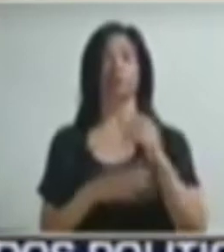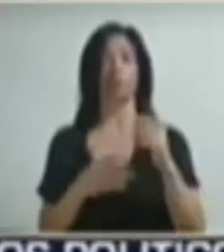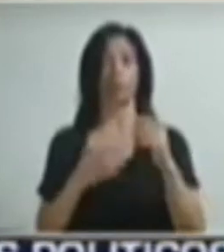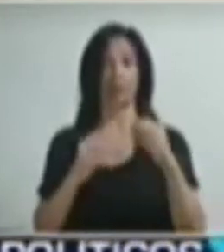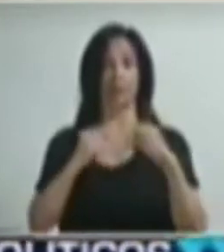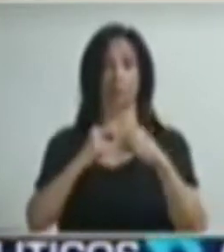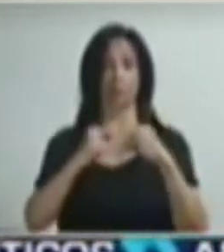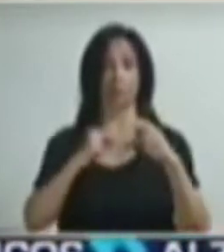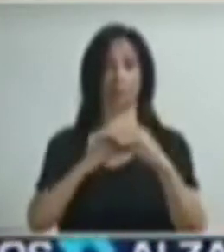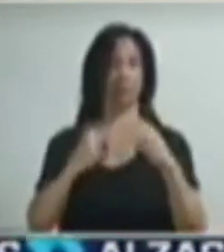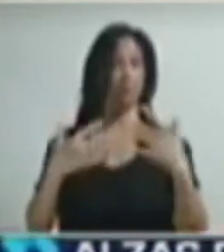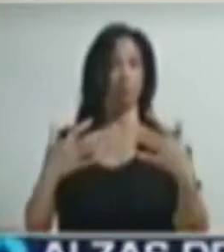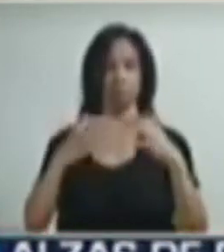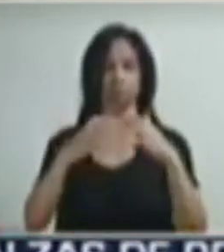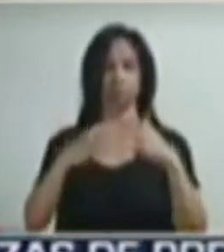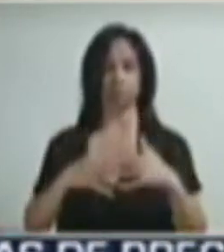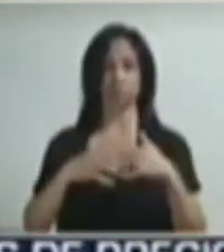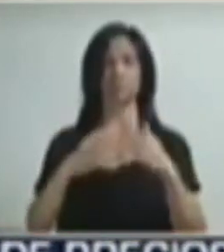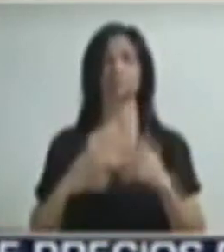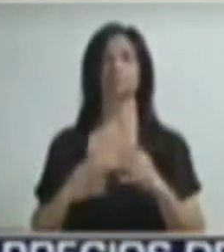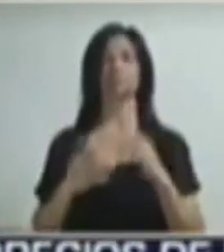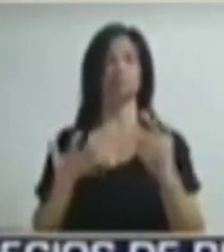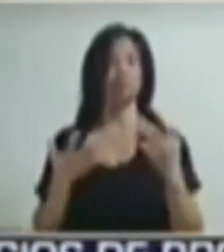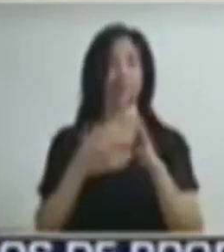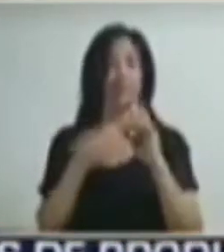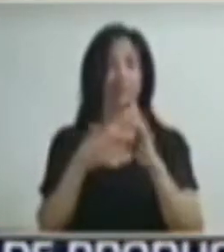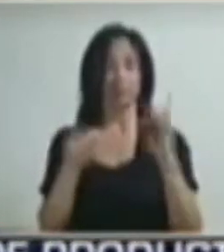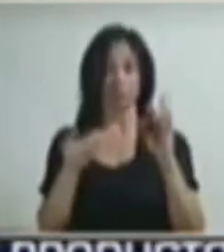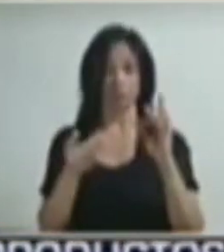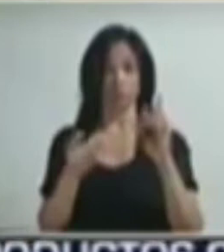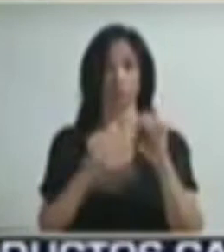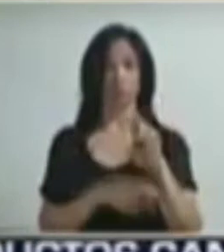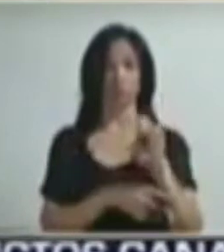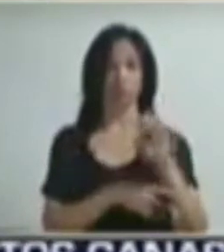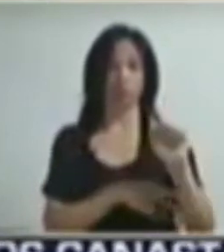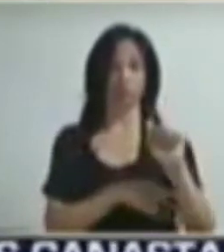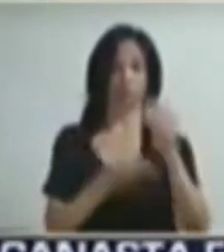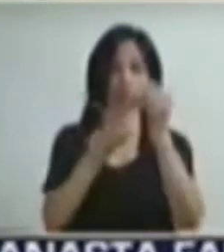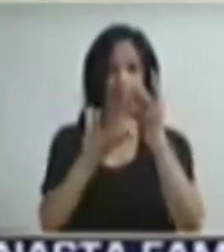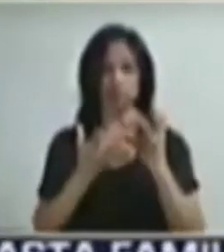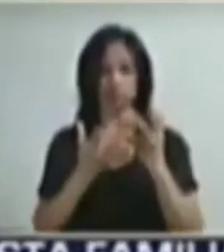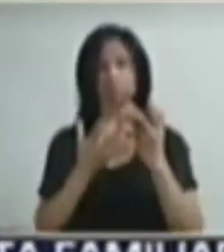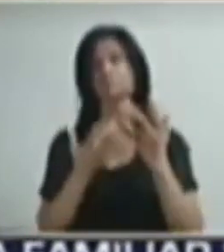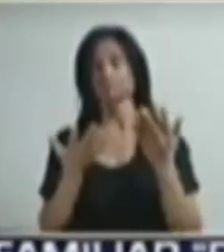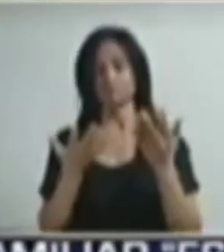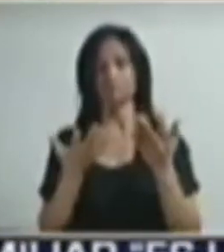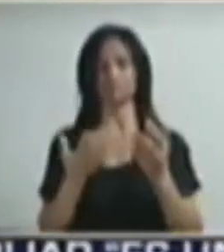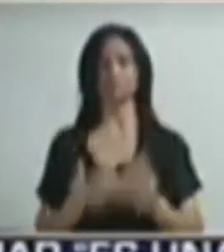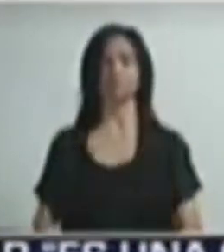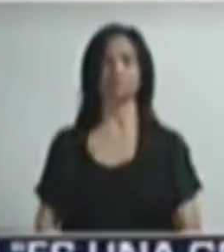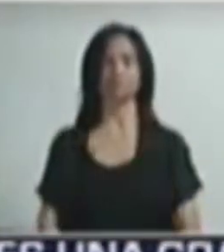calamidad. Vámonos con Rosairis Mercado, nuestra mujer noticia en Montecristi, con más detalles. Cuéntanos, Rosairis, buenas noches.